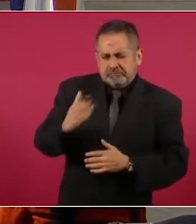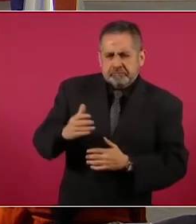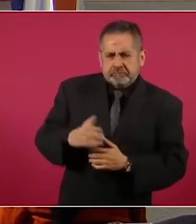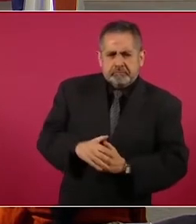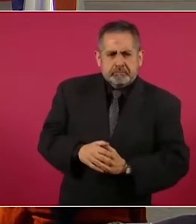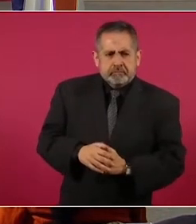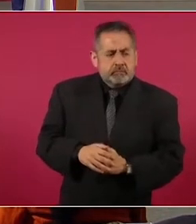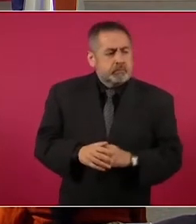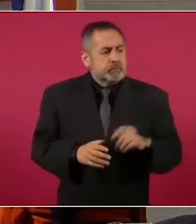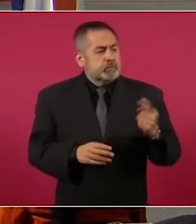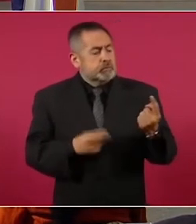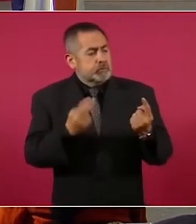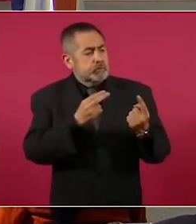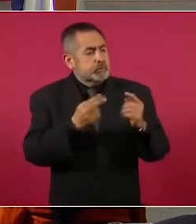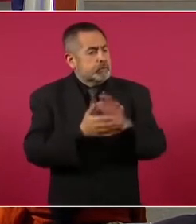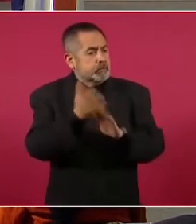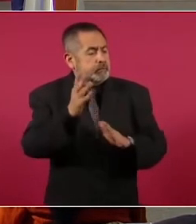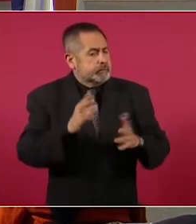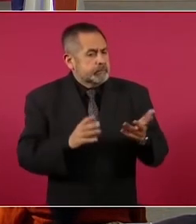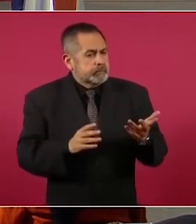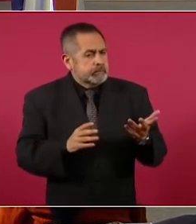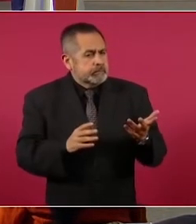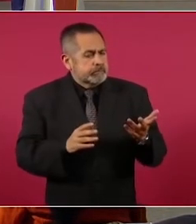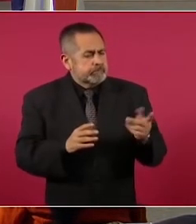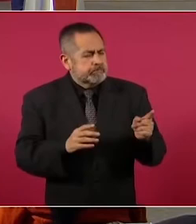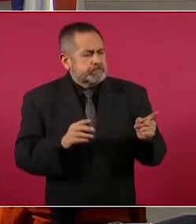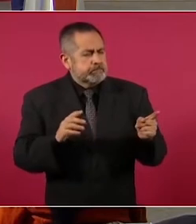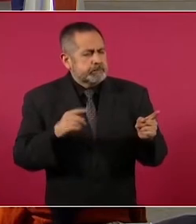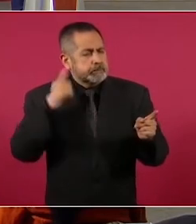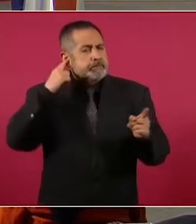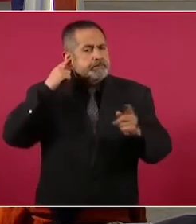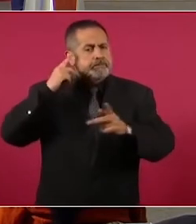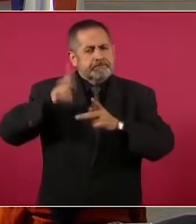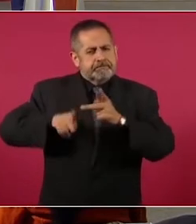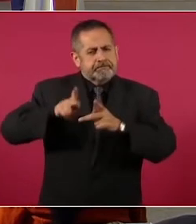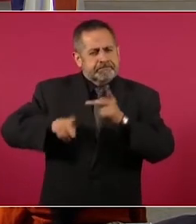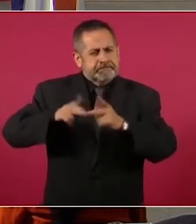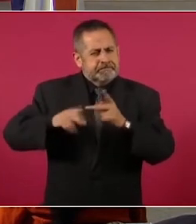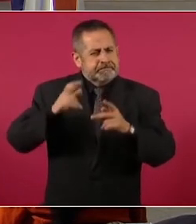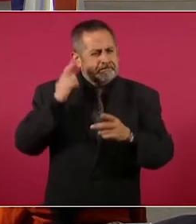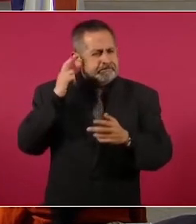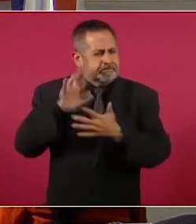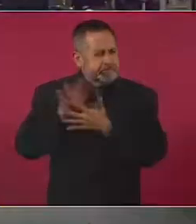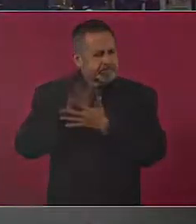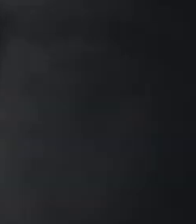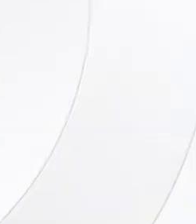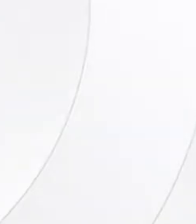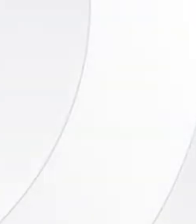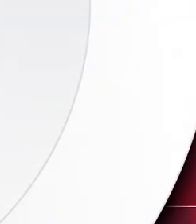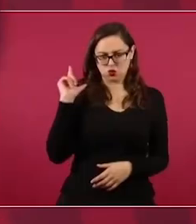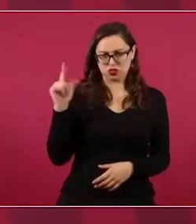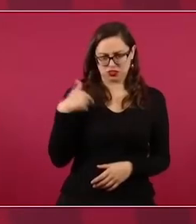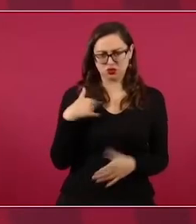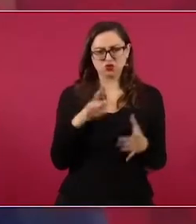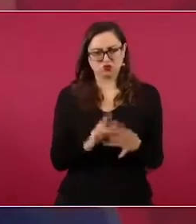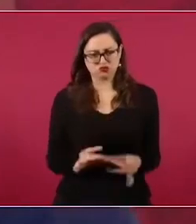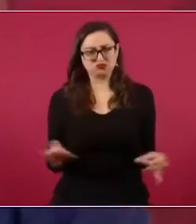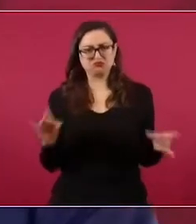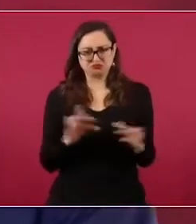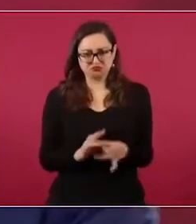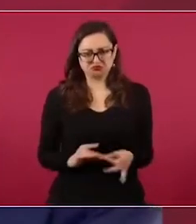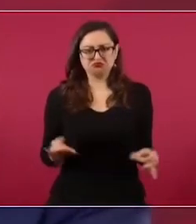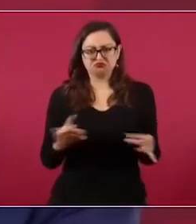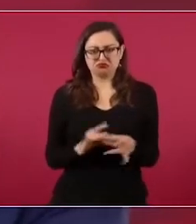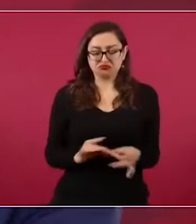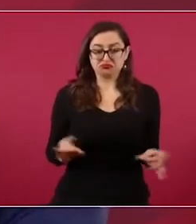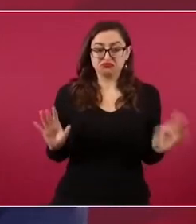tener que salir luego. Sí, vale, sale, gracias. Abrazo, ¿qué? Okay. Igual. Yo no